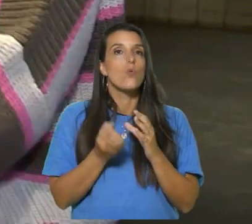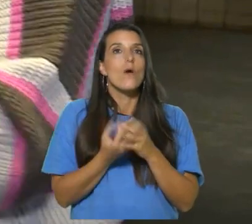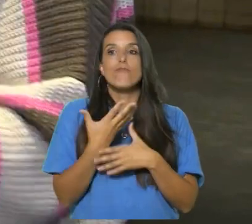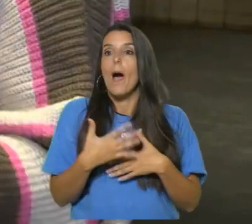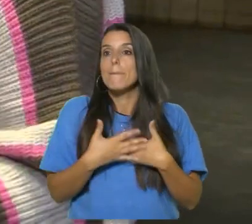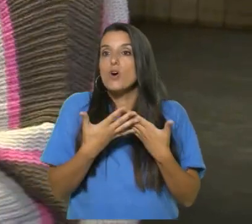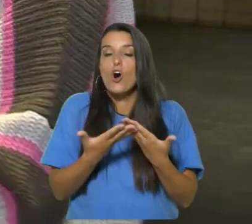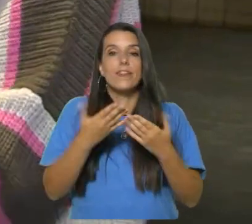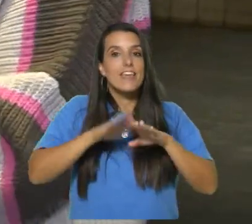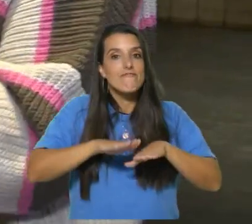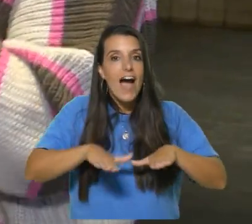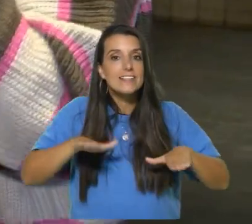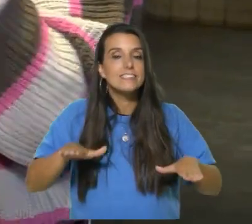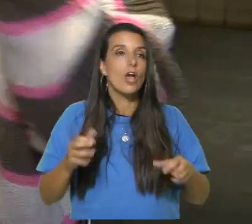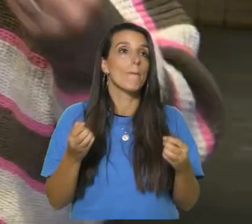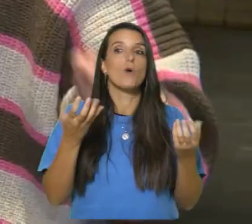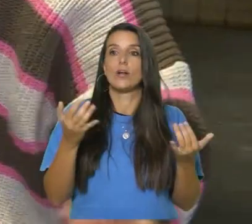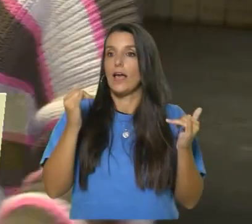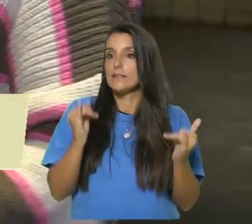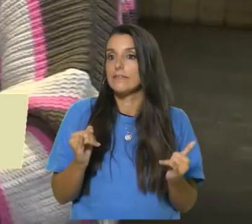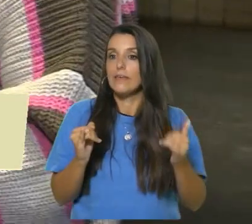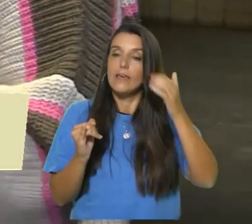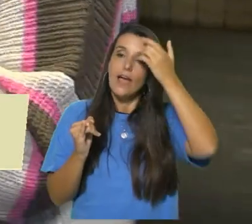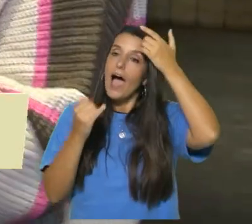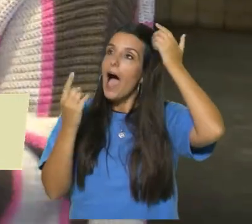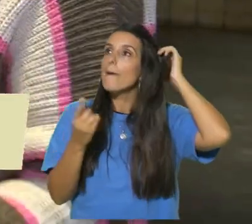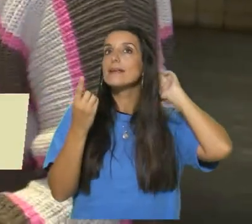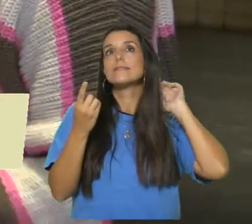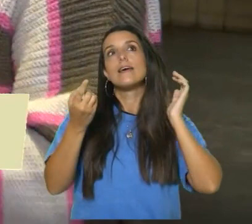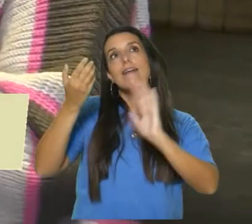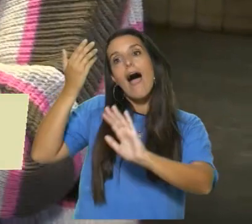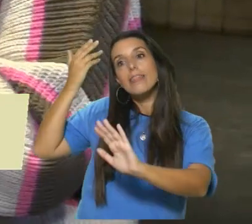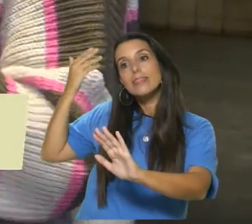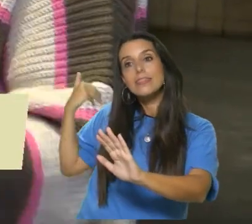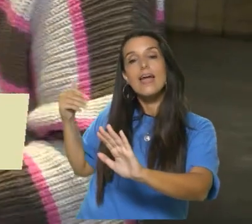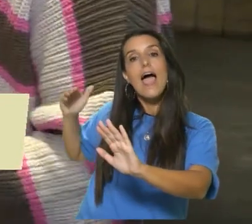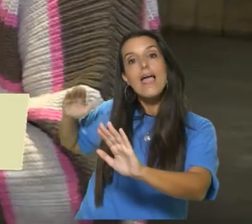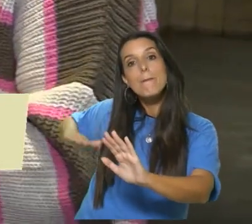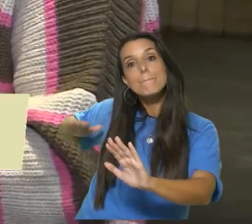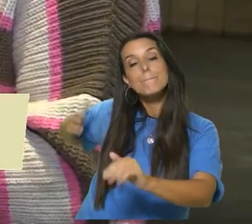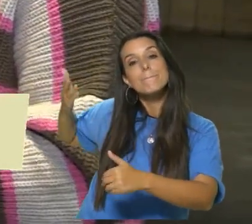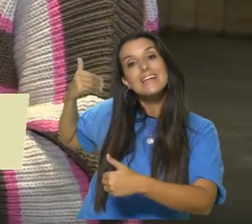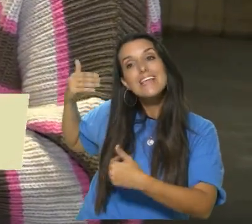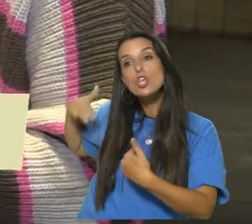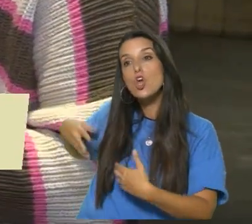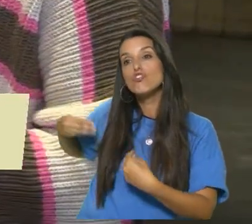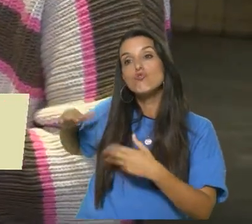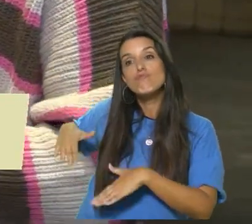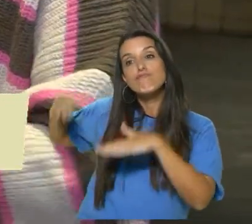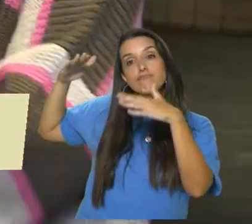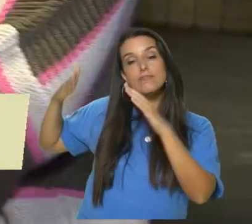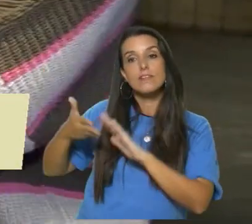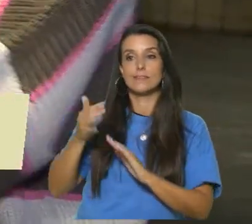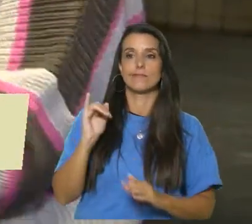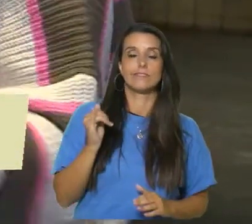desde la infancia porque sí todo a veces se remonta a aquella época no y hay una tendencia a esto